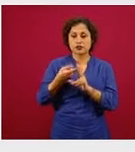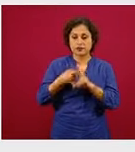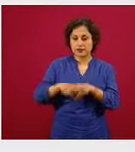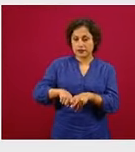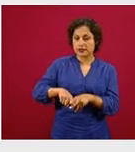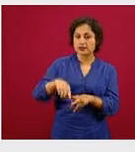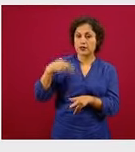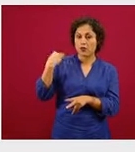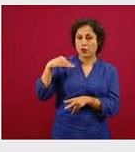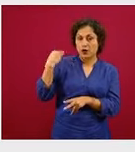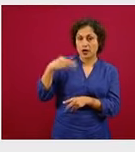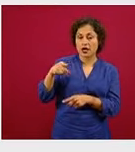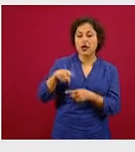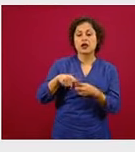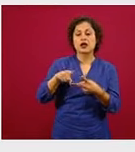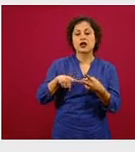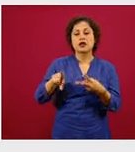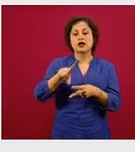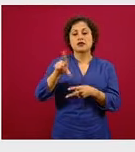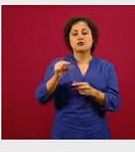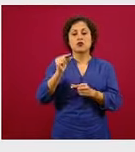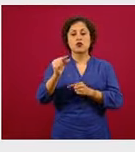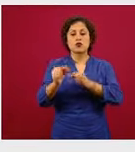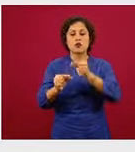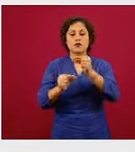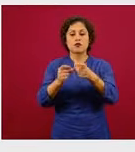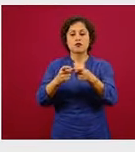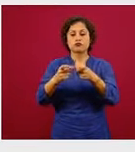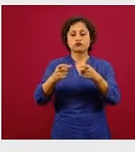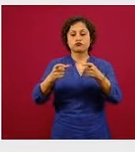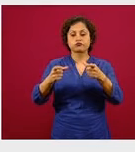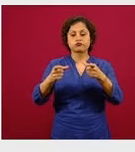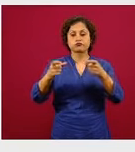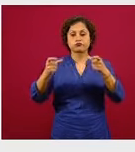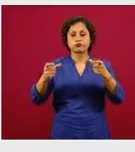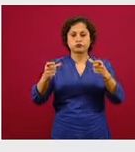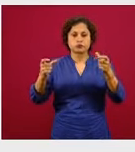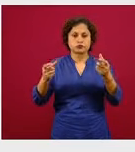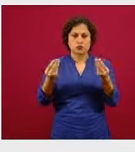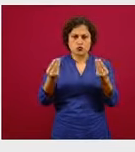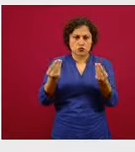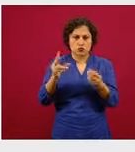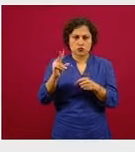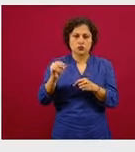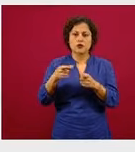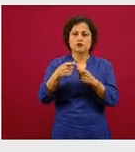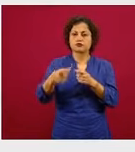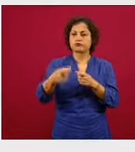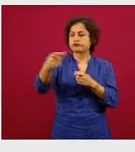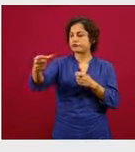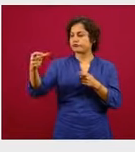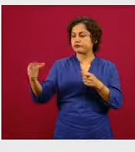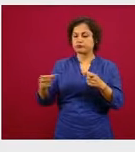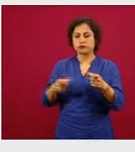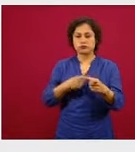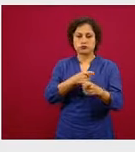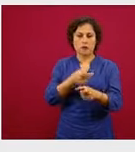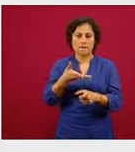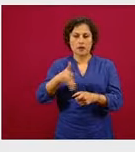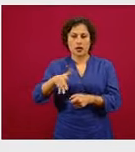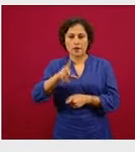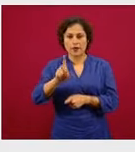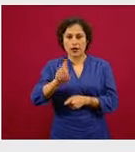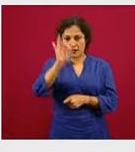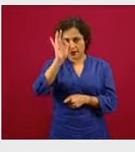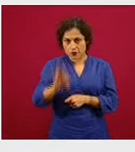Morelia, a medida que van transcurriendo las semanas se ve un poco de dispersión, no muy generalizada, es casi el 30% solo